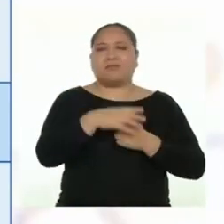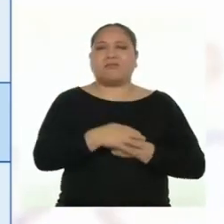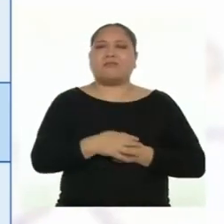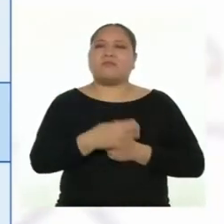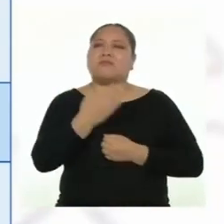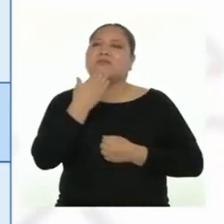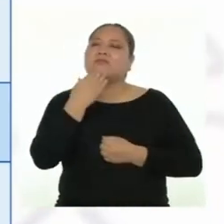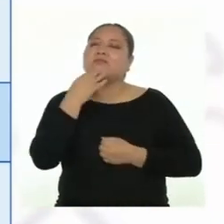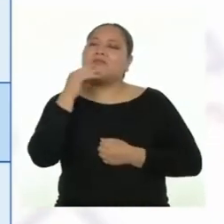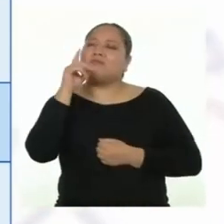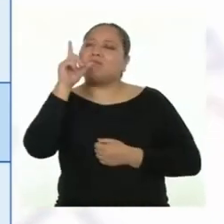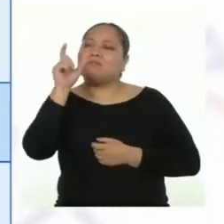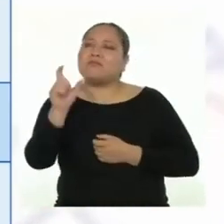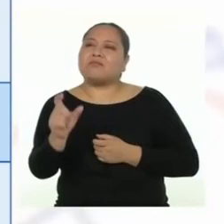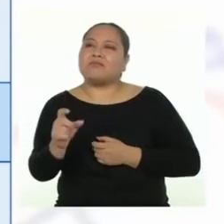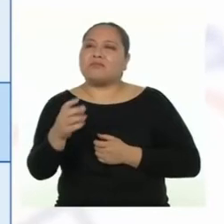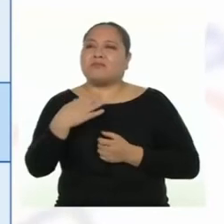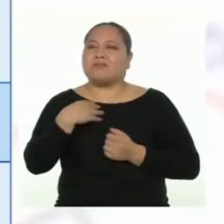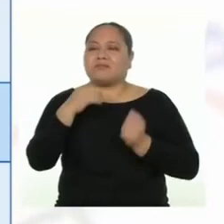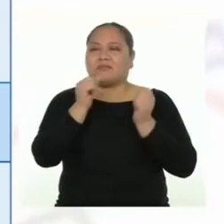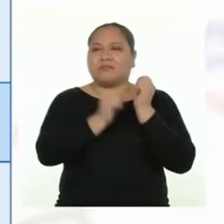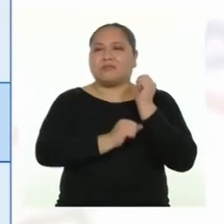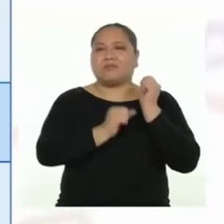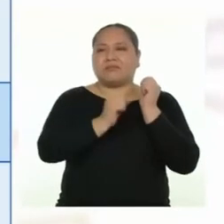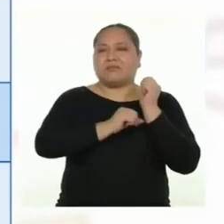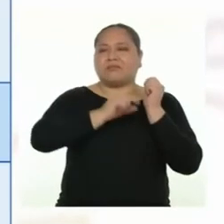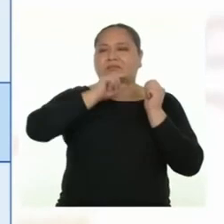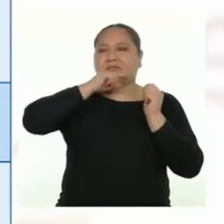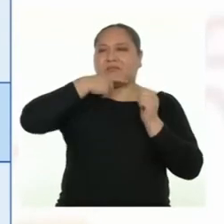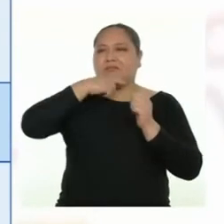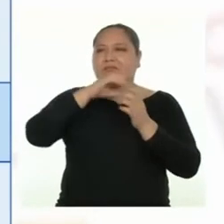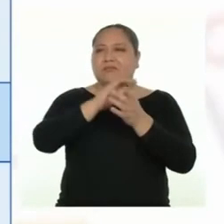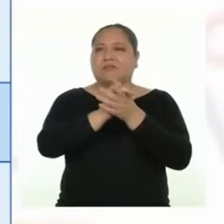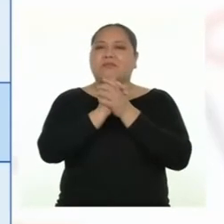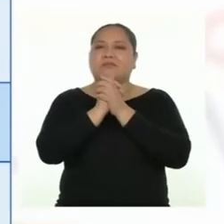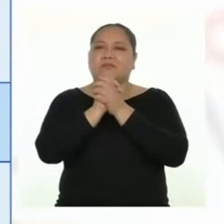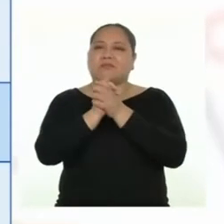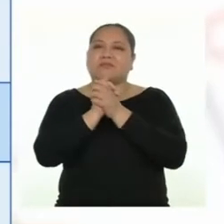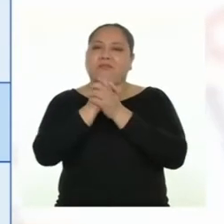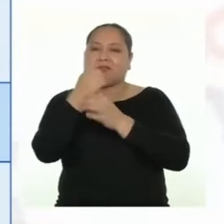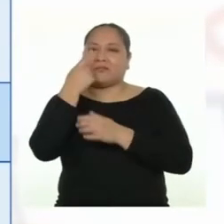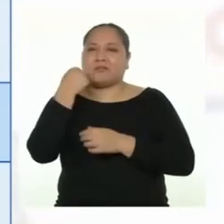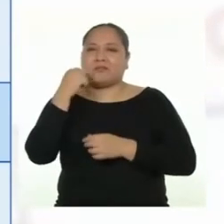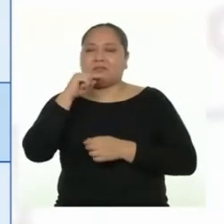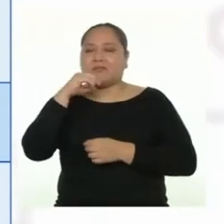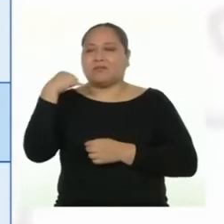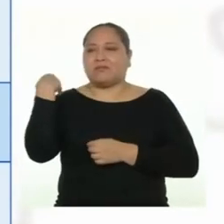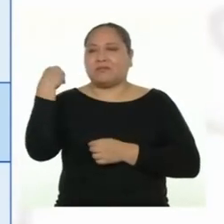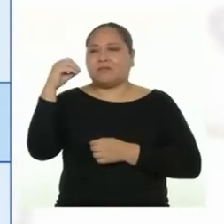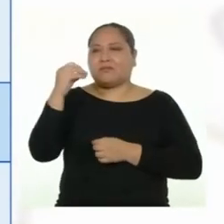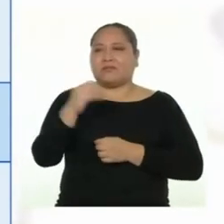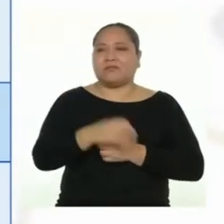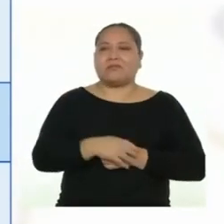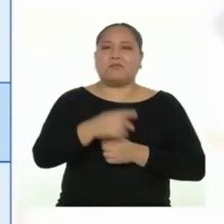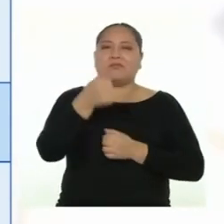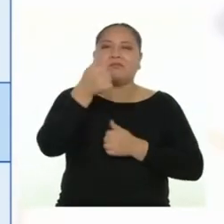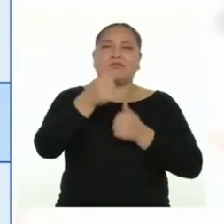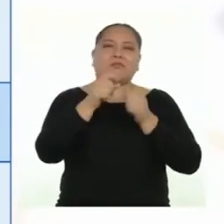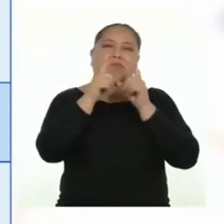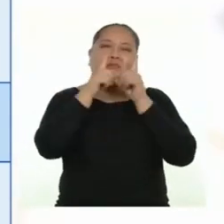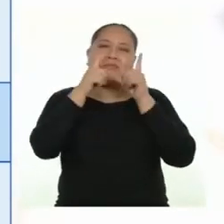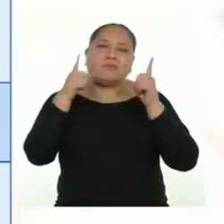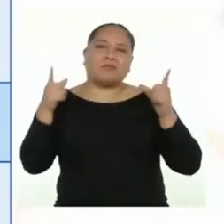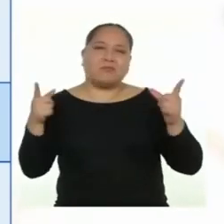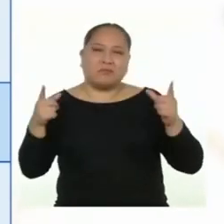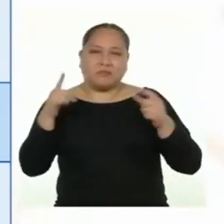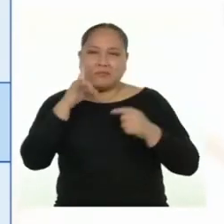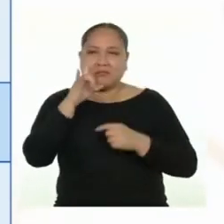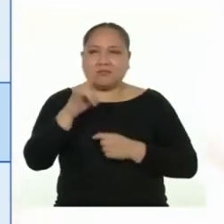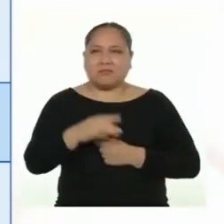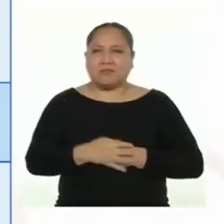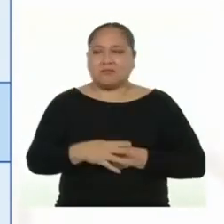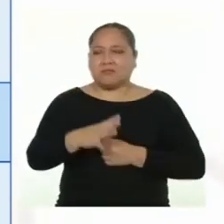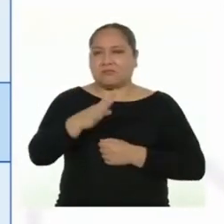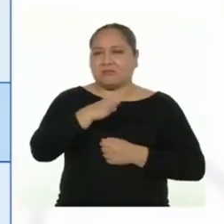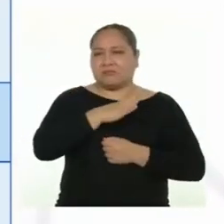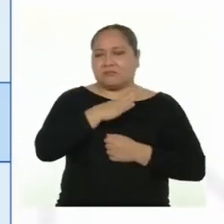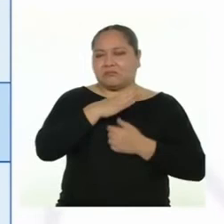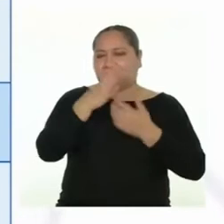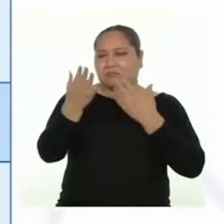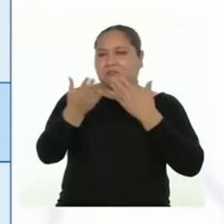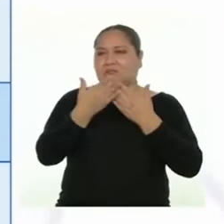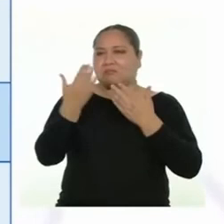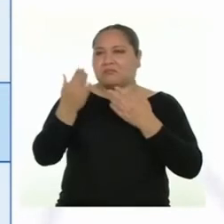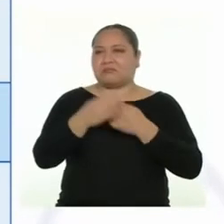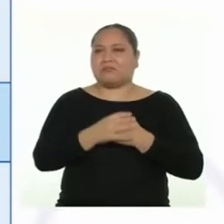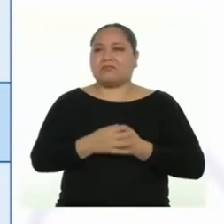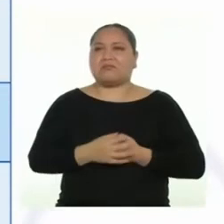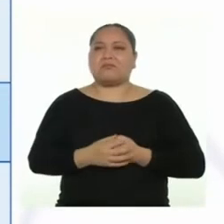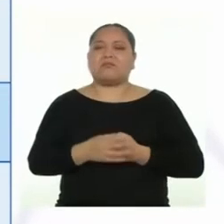¿a quién entrevistaré? ¿A mi hermana o a un amigo o amiga adolescente? ¿Qué tipo de lenguaje utilizaré? Será formal y